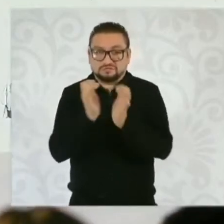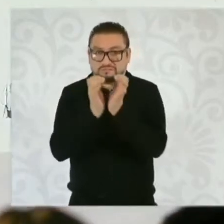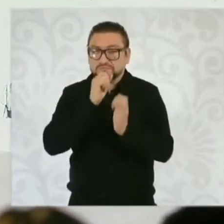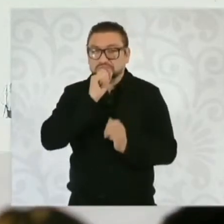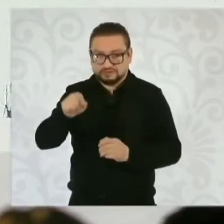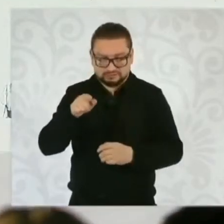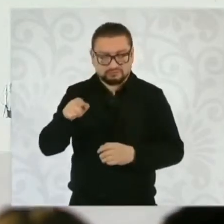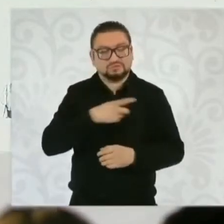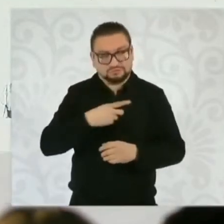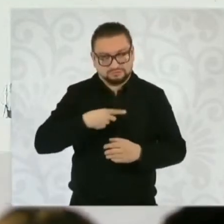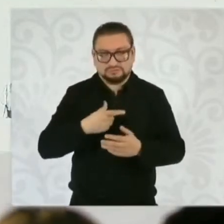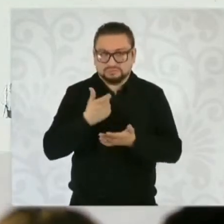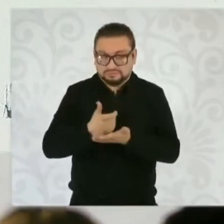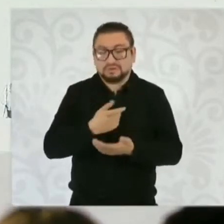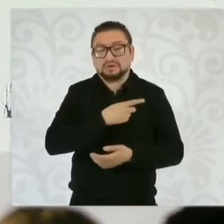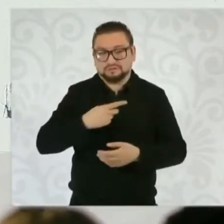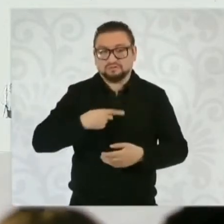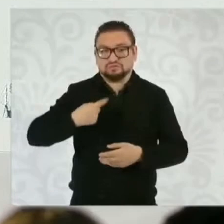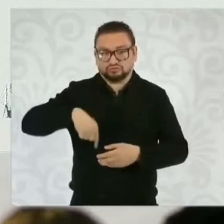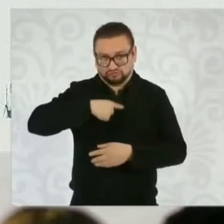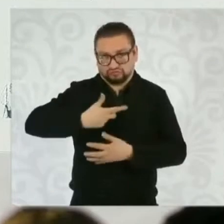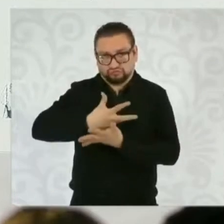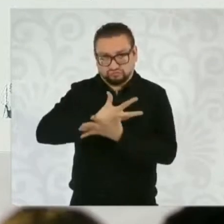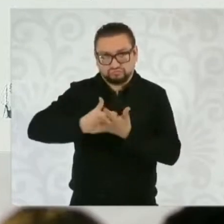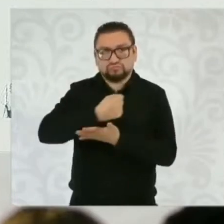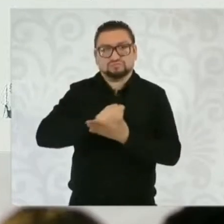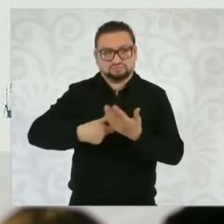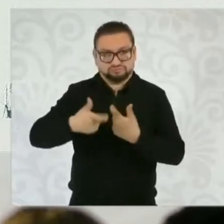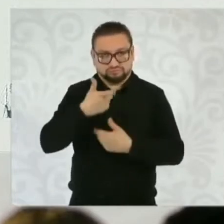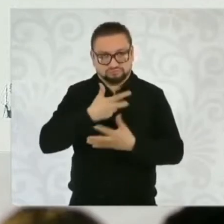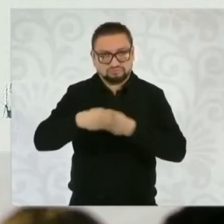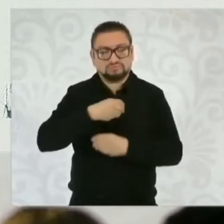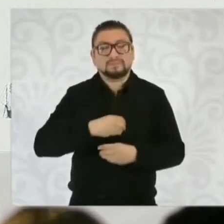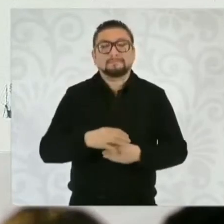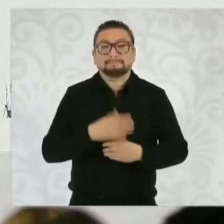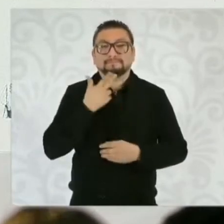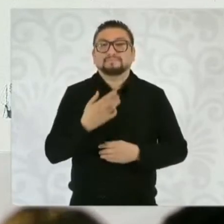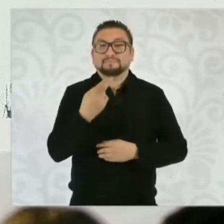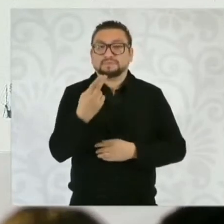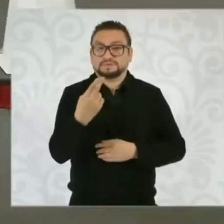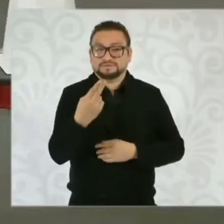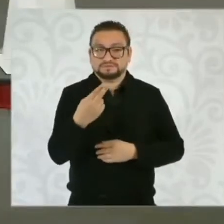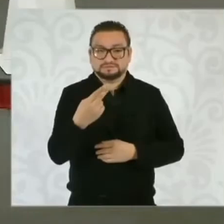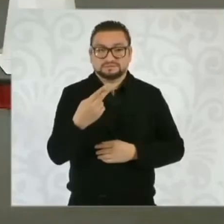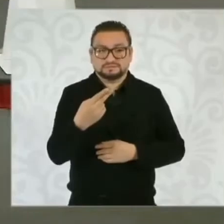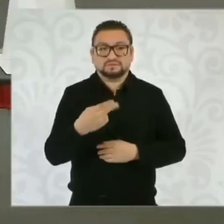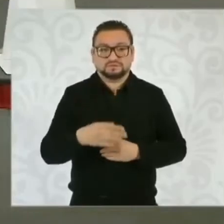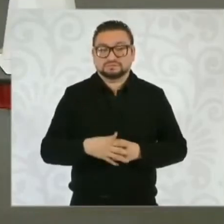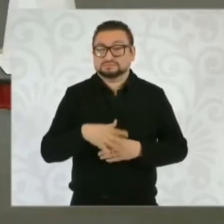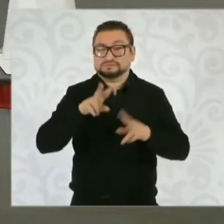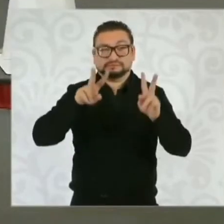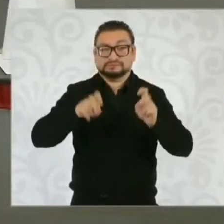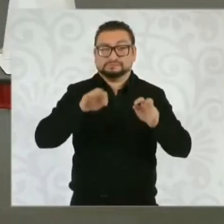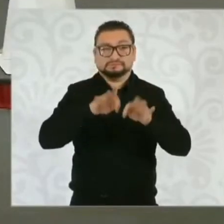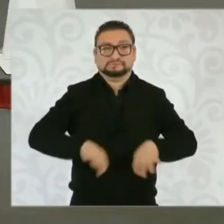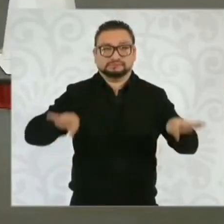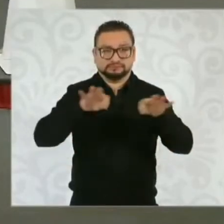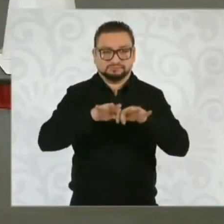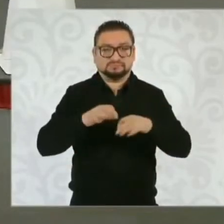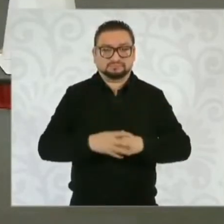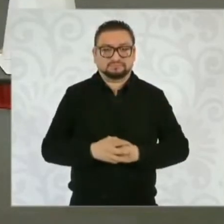esa tarea, por ahí también podemos recuperar recursos. Y 25, que este es un tema fundamental,